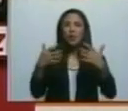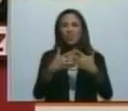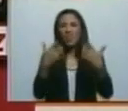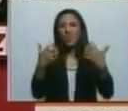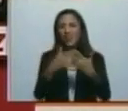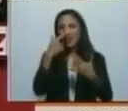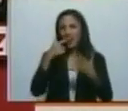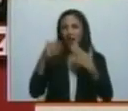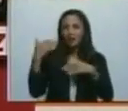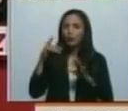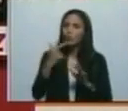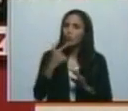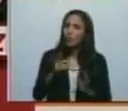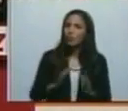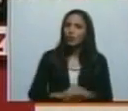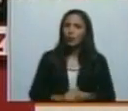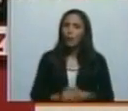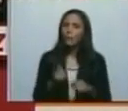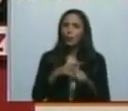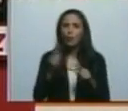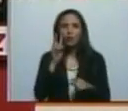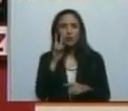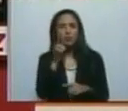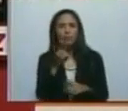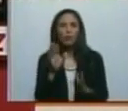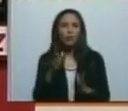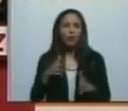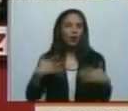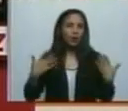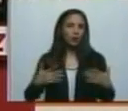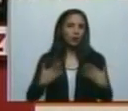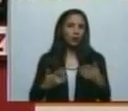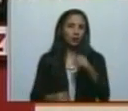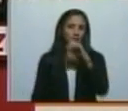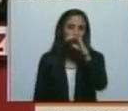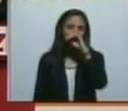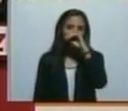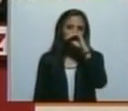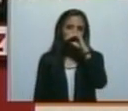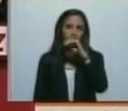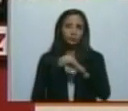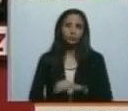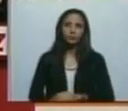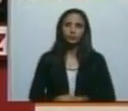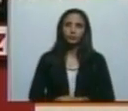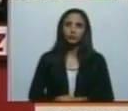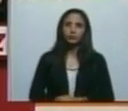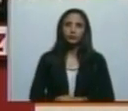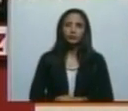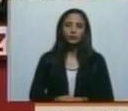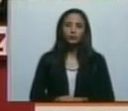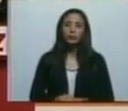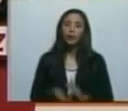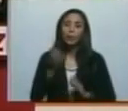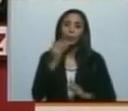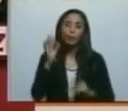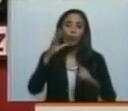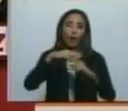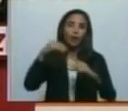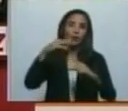Yo les voy a decir, ustedes no eran los que se alegraban cuando explotaron esas bombas en Plaza Altamiro, los guardias